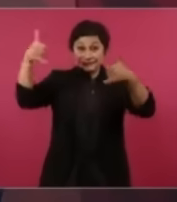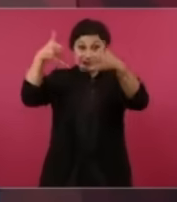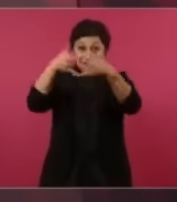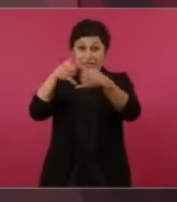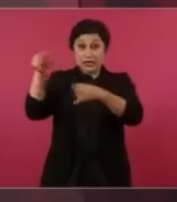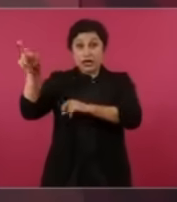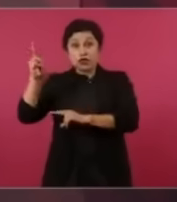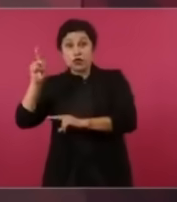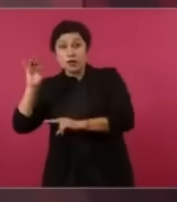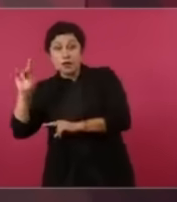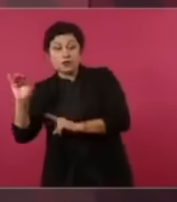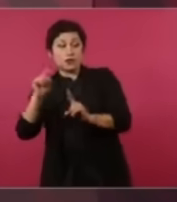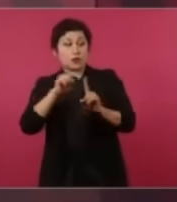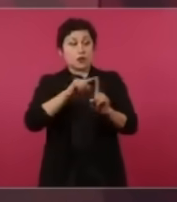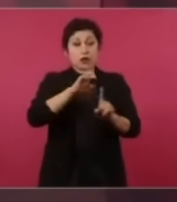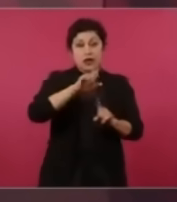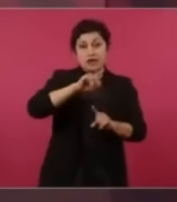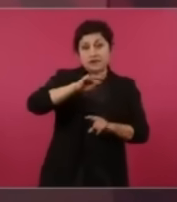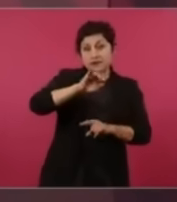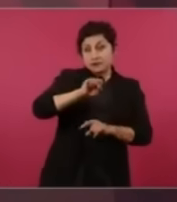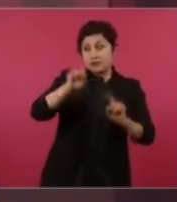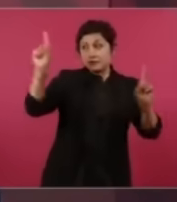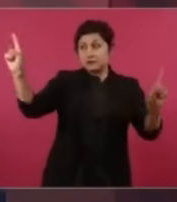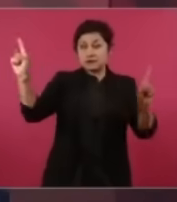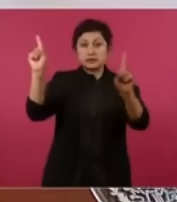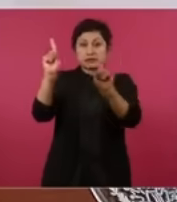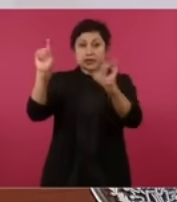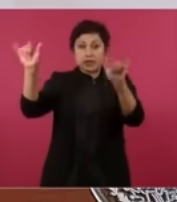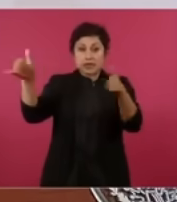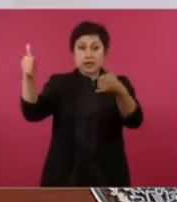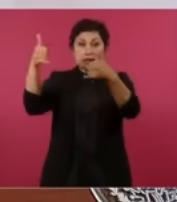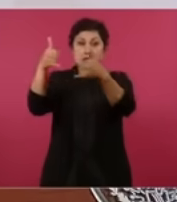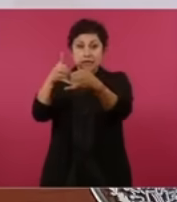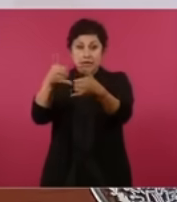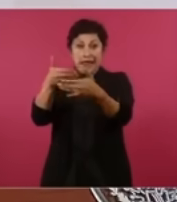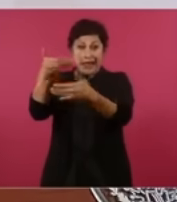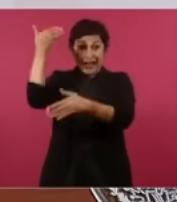otro, y de muchos empresarios que han cambiado.